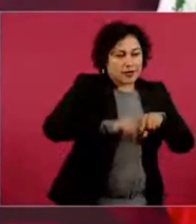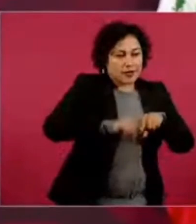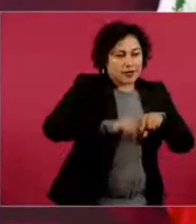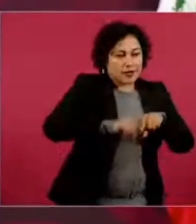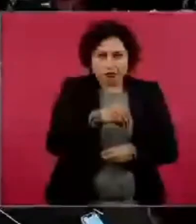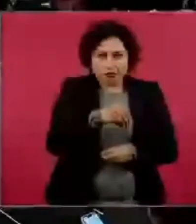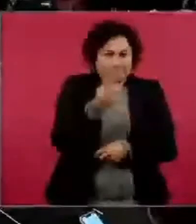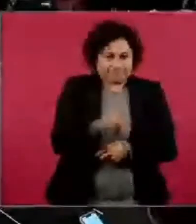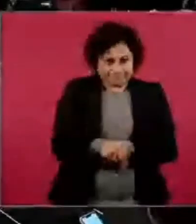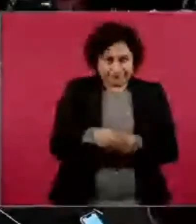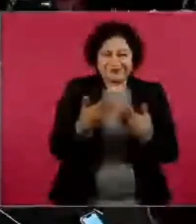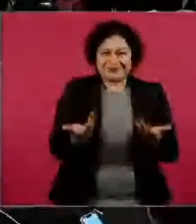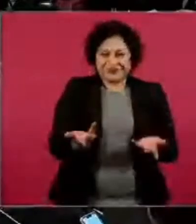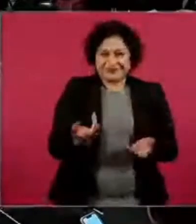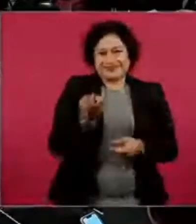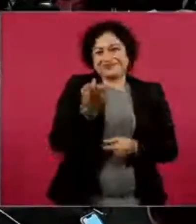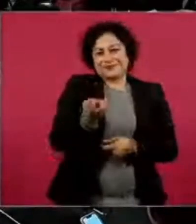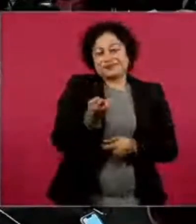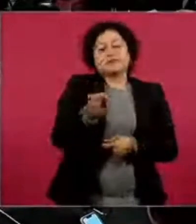si no hay